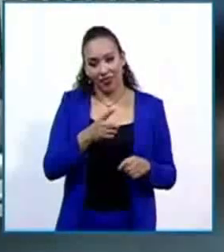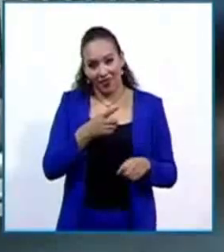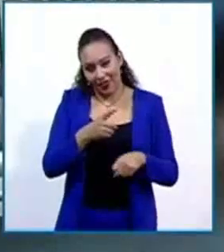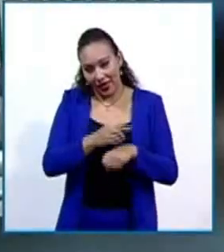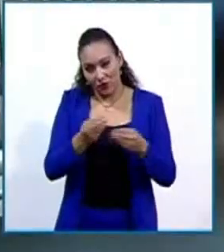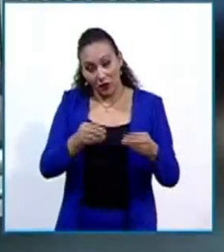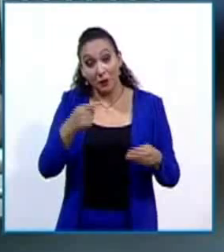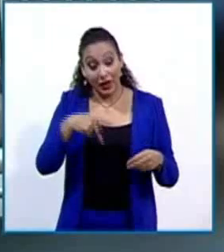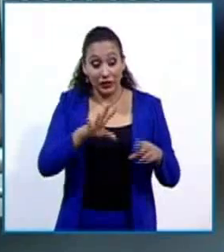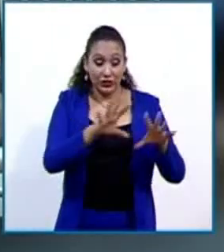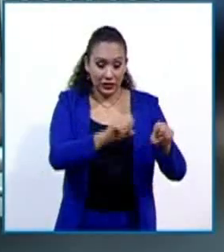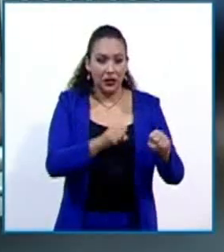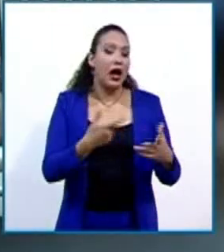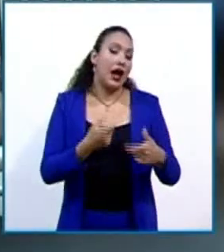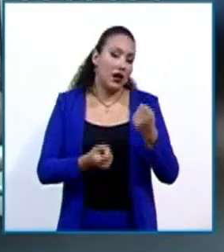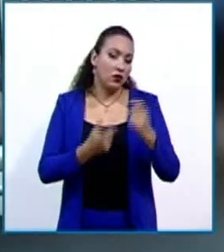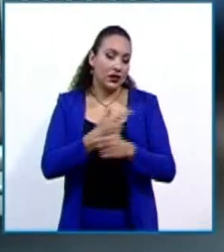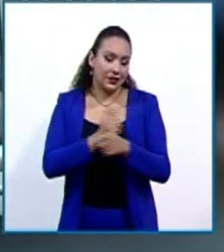de la Federación, Jesús Daza.